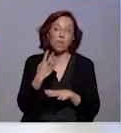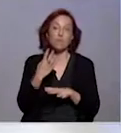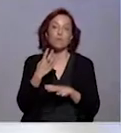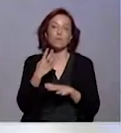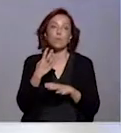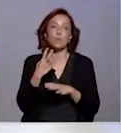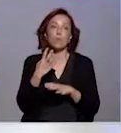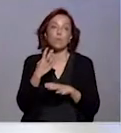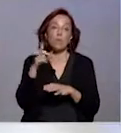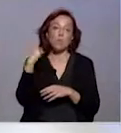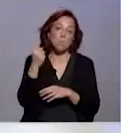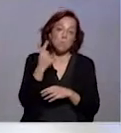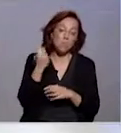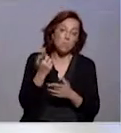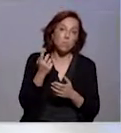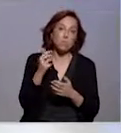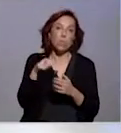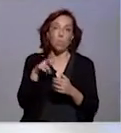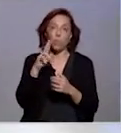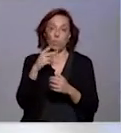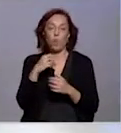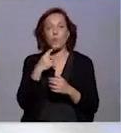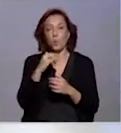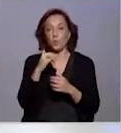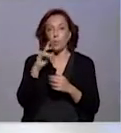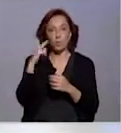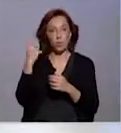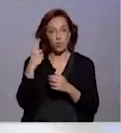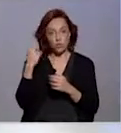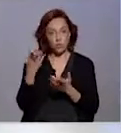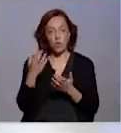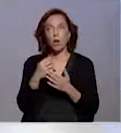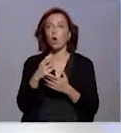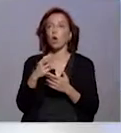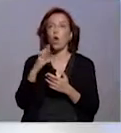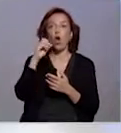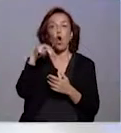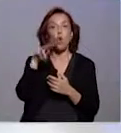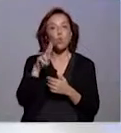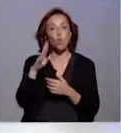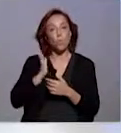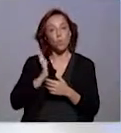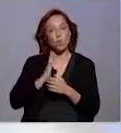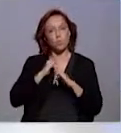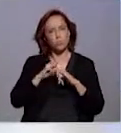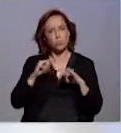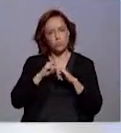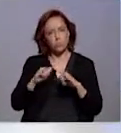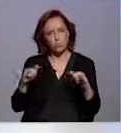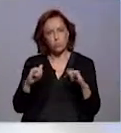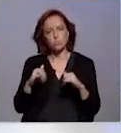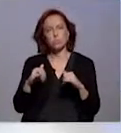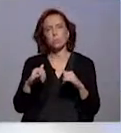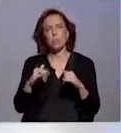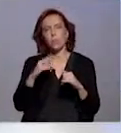nivel internacional por destacar algunos de a nivel internacional que operan varios países son mujeres ha trabajado en muchas campañas en este sentido de la cual